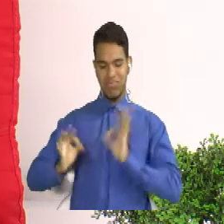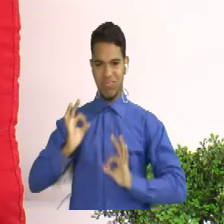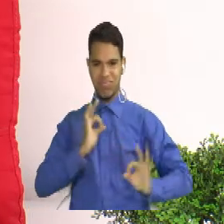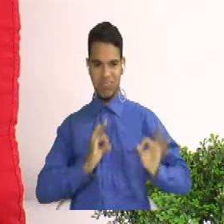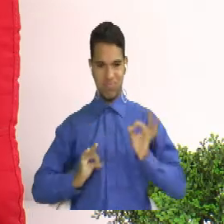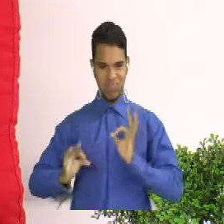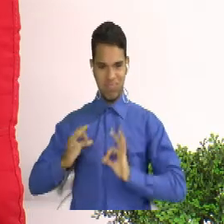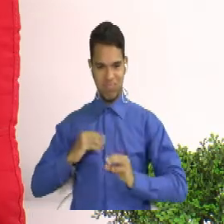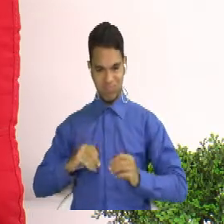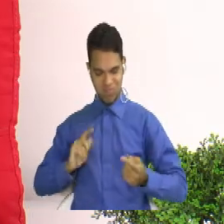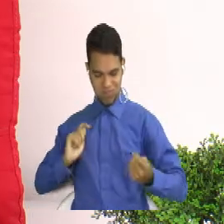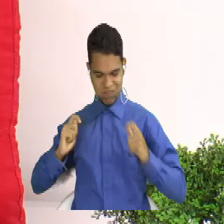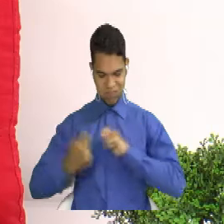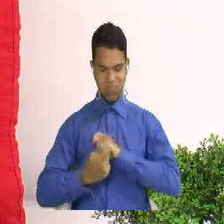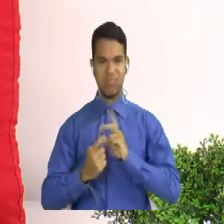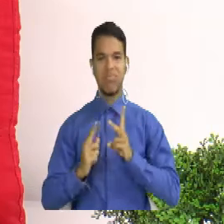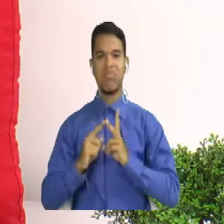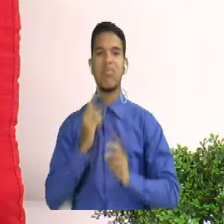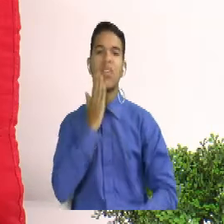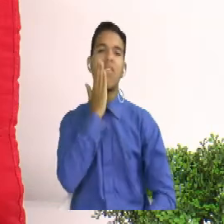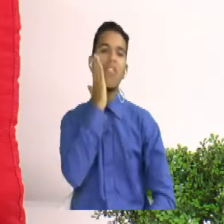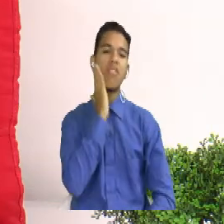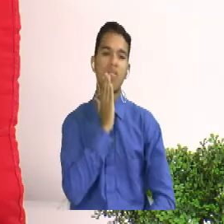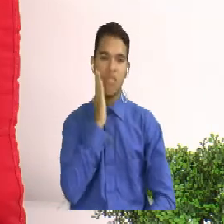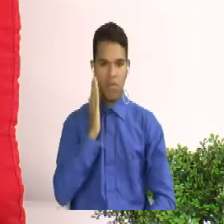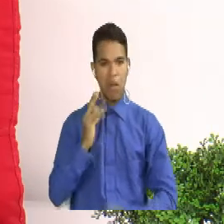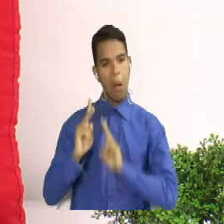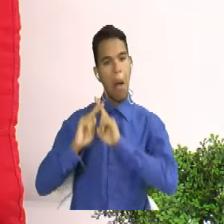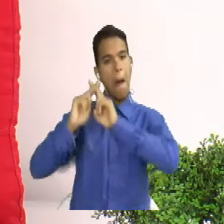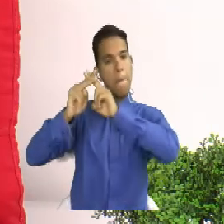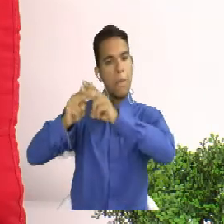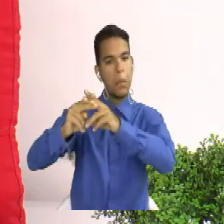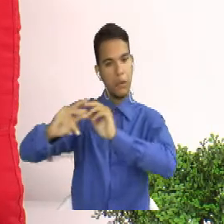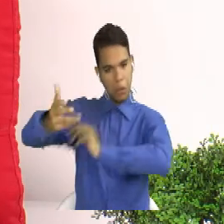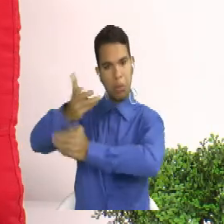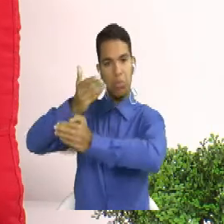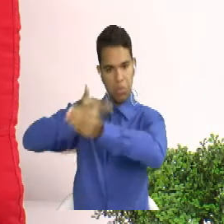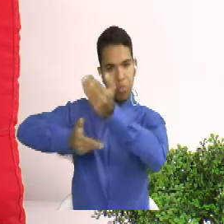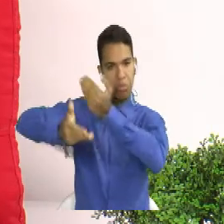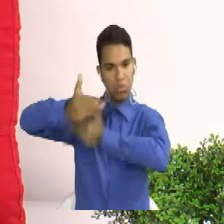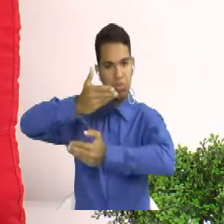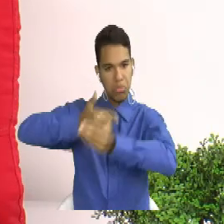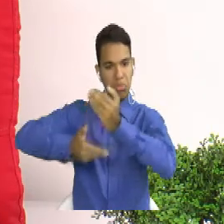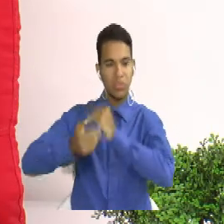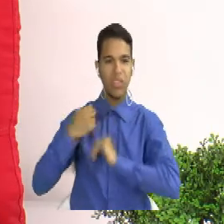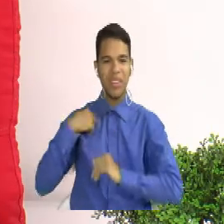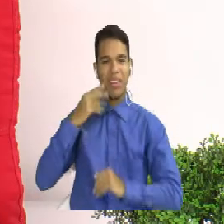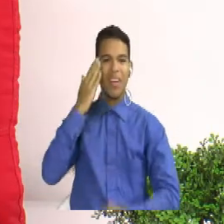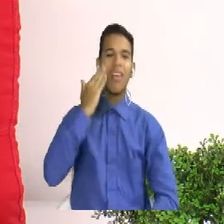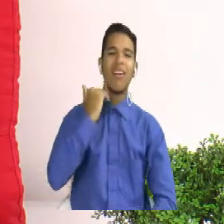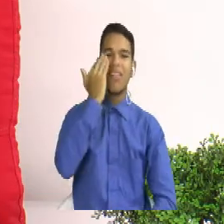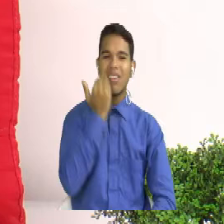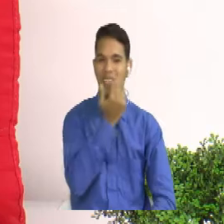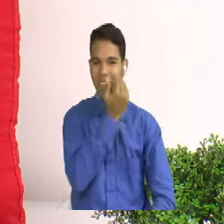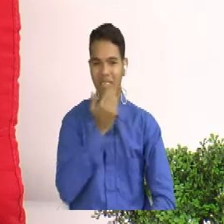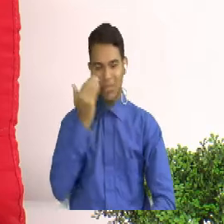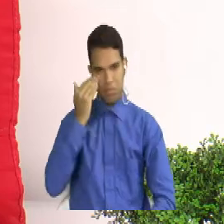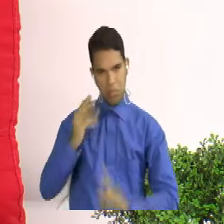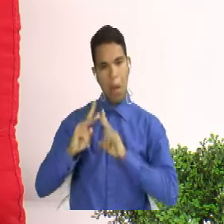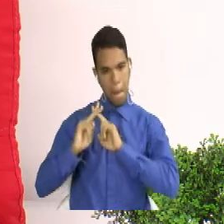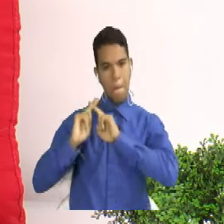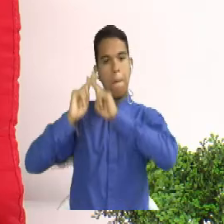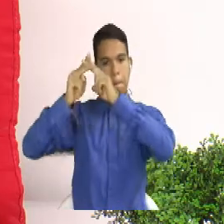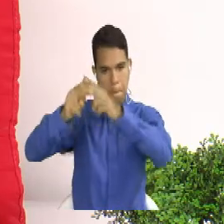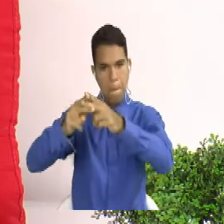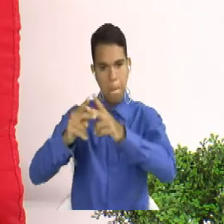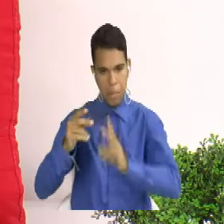por compartirnos maquillaje, a veces las brochas o las almohadillas de maquillaje de una persona que